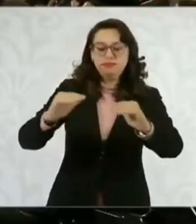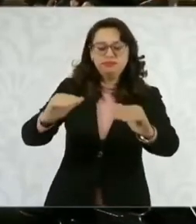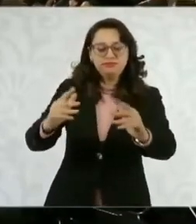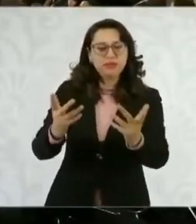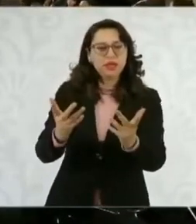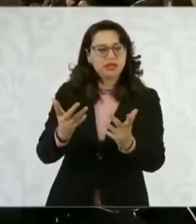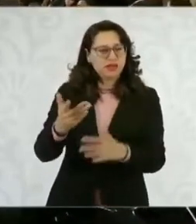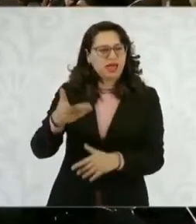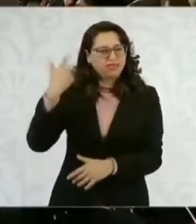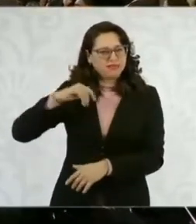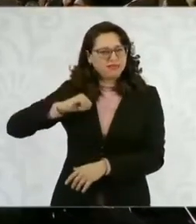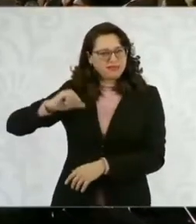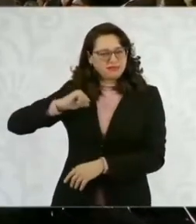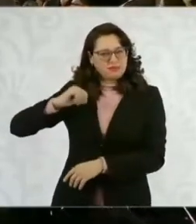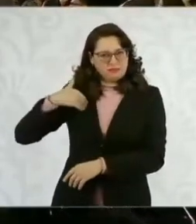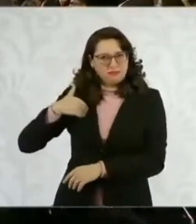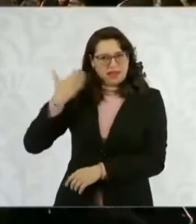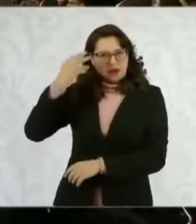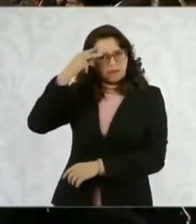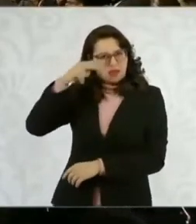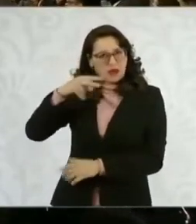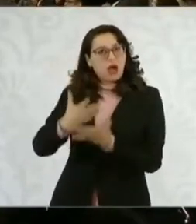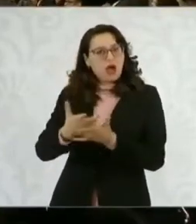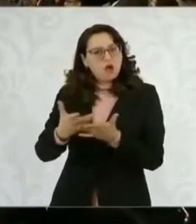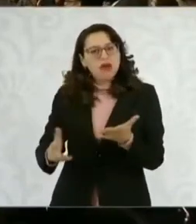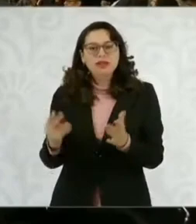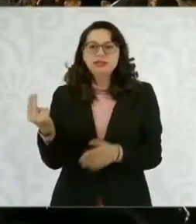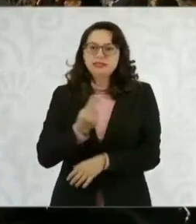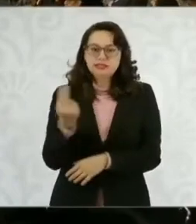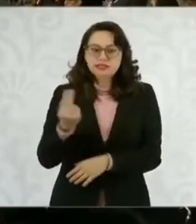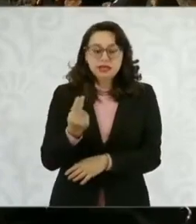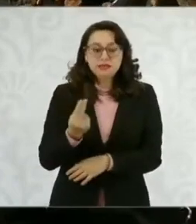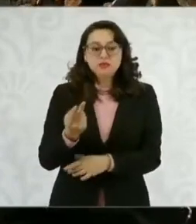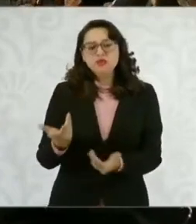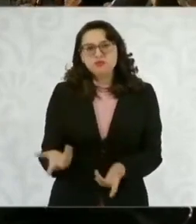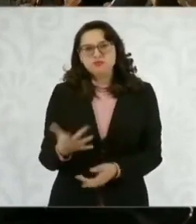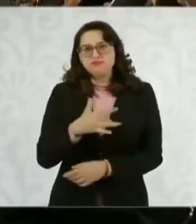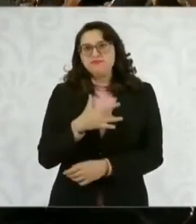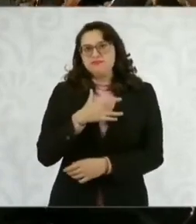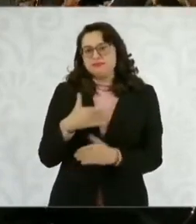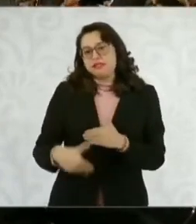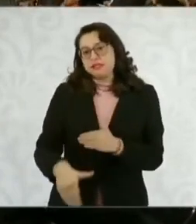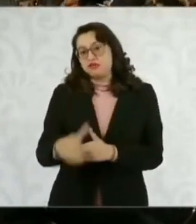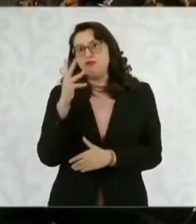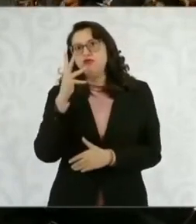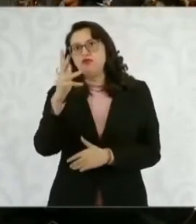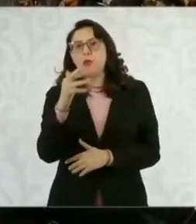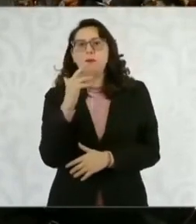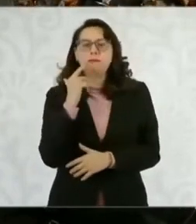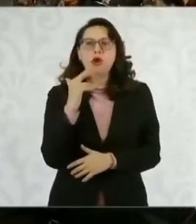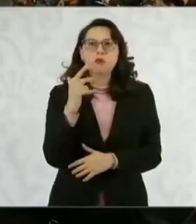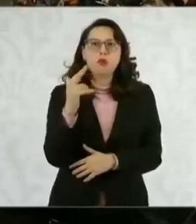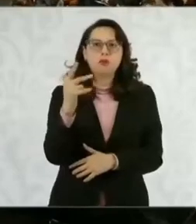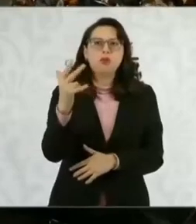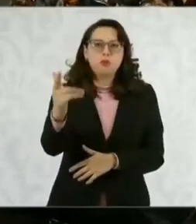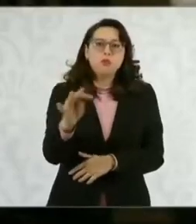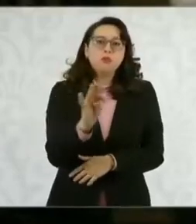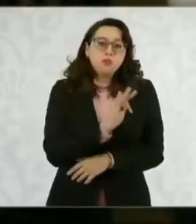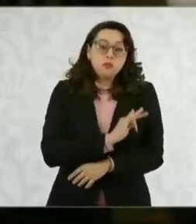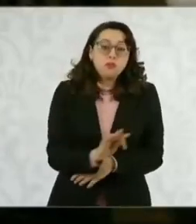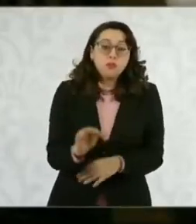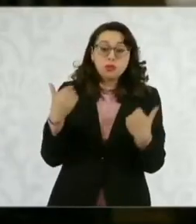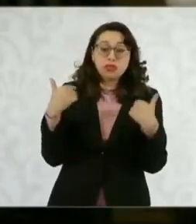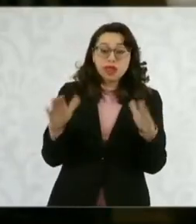mexicano. Evidentemente en México pues tenemos grandes expectativas, como le decía al inicio de mi presentación, de que